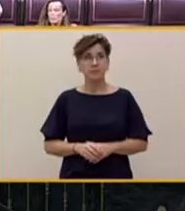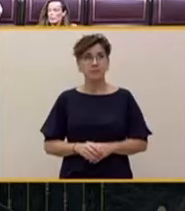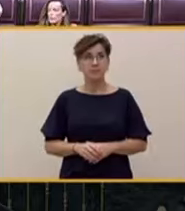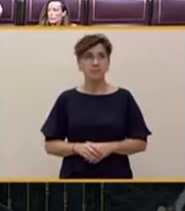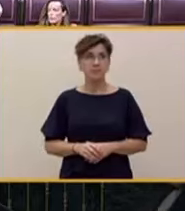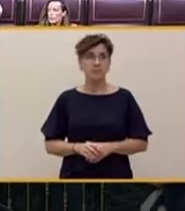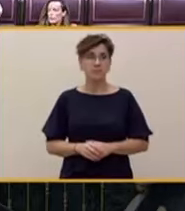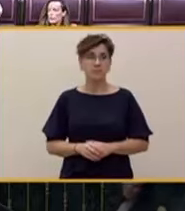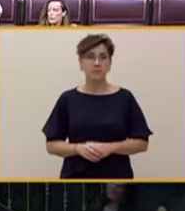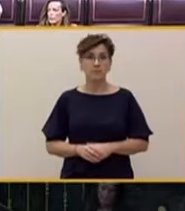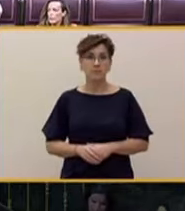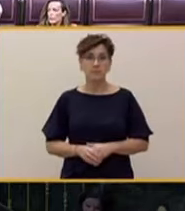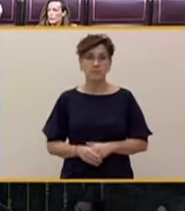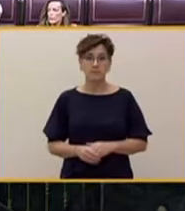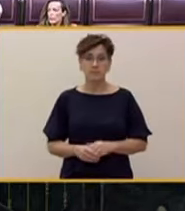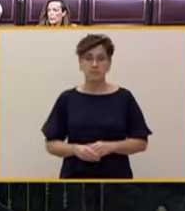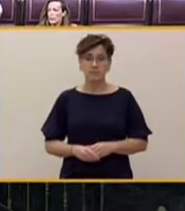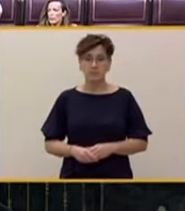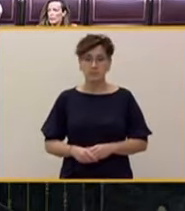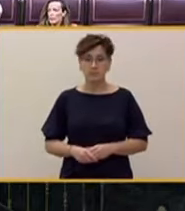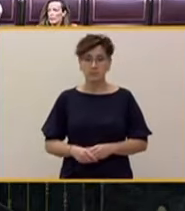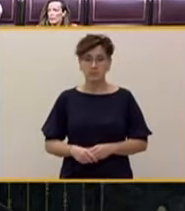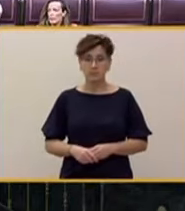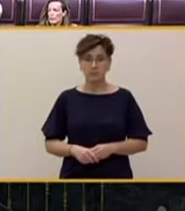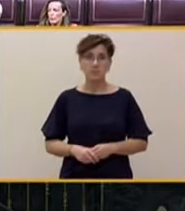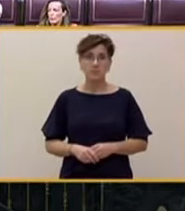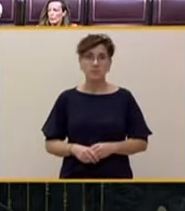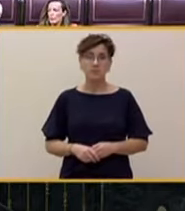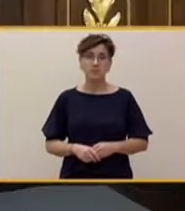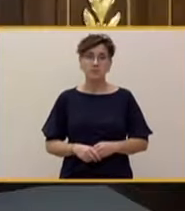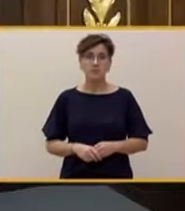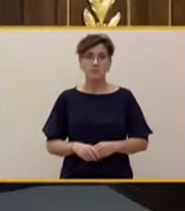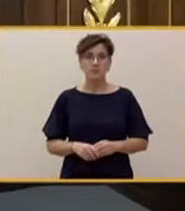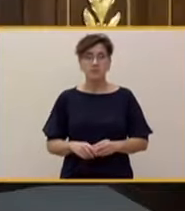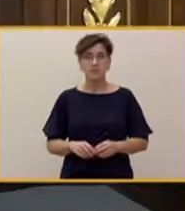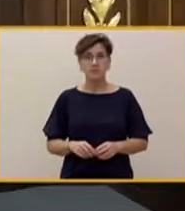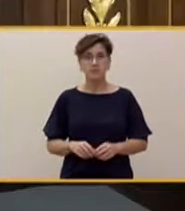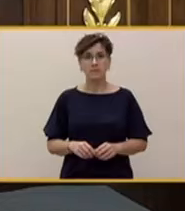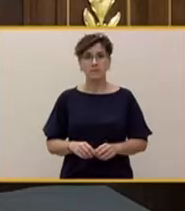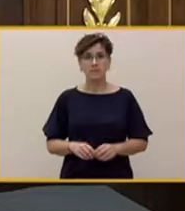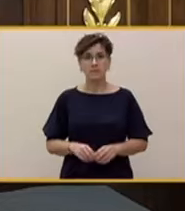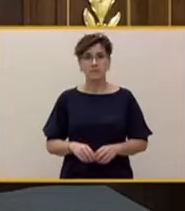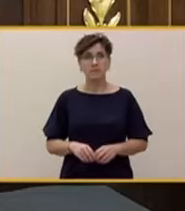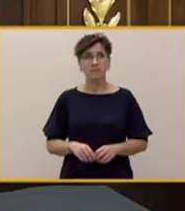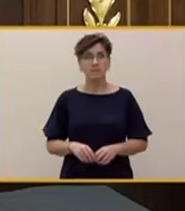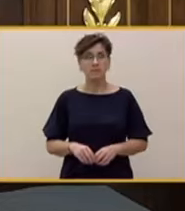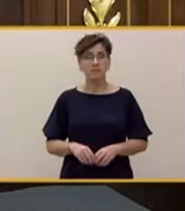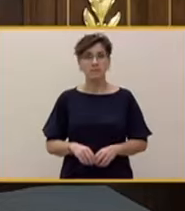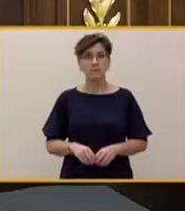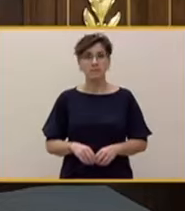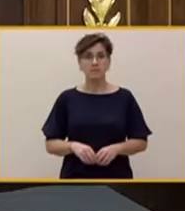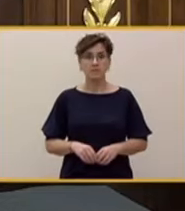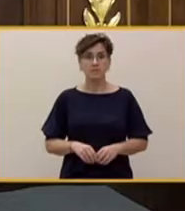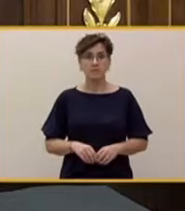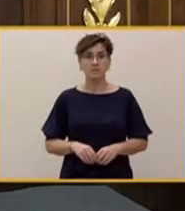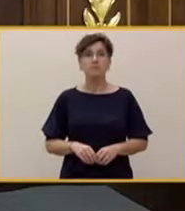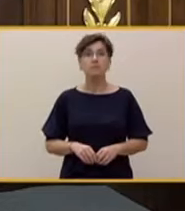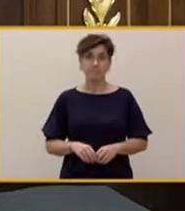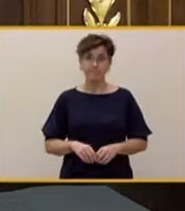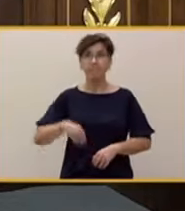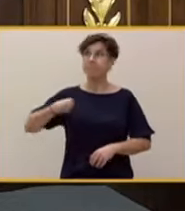basta con que viaje. Bueno, este tío viaja mucho, ¿eh? Pero igual tendría que viajar a Suecia para empezar. Y entonces ya con estar un... Claro, igual los viajes que